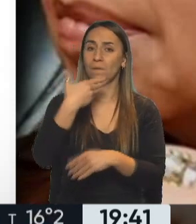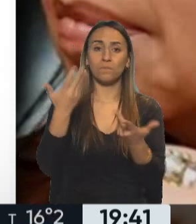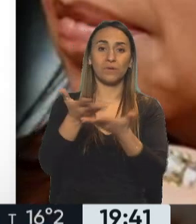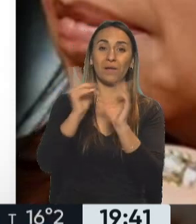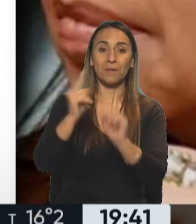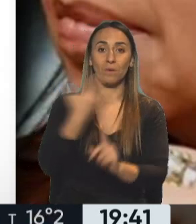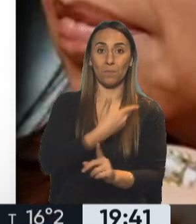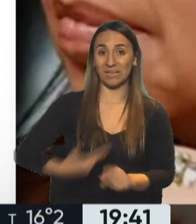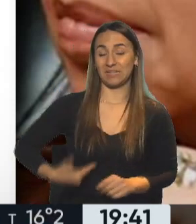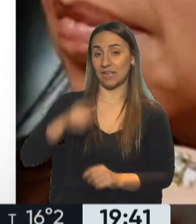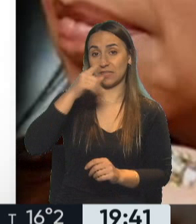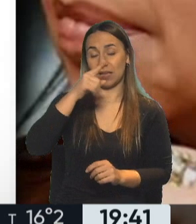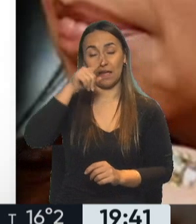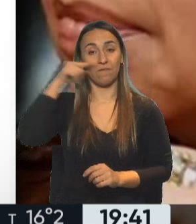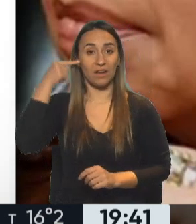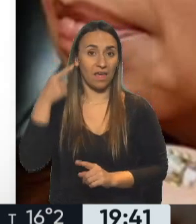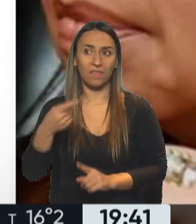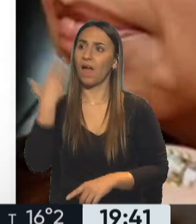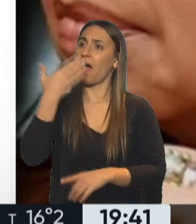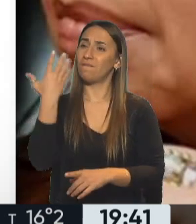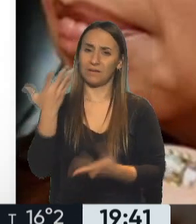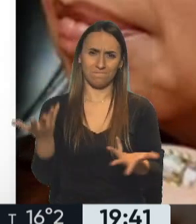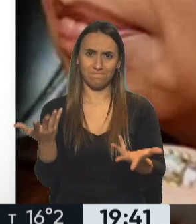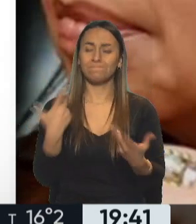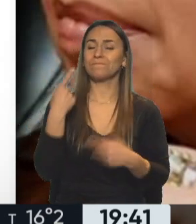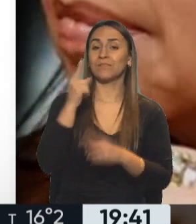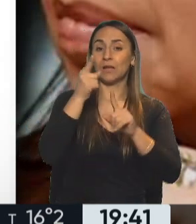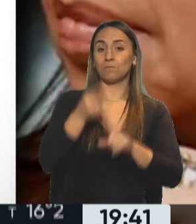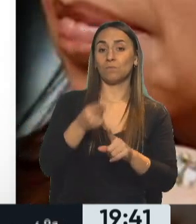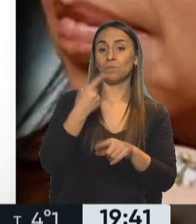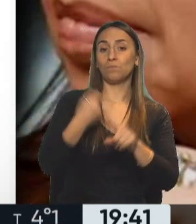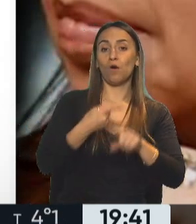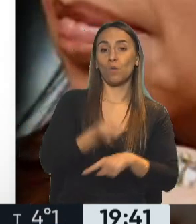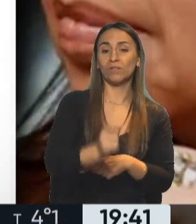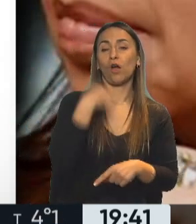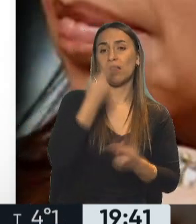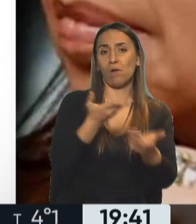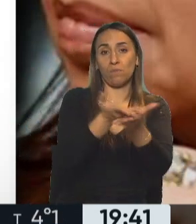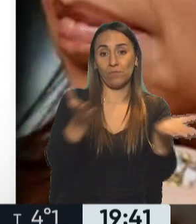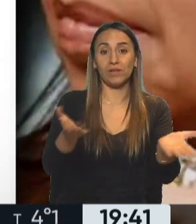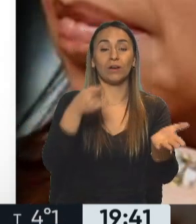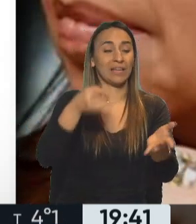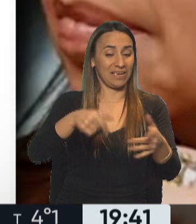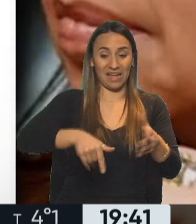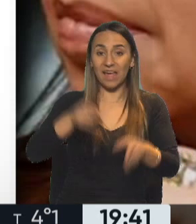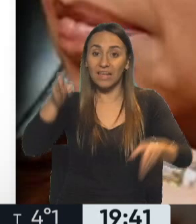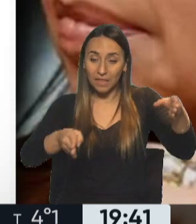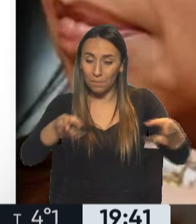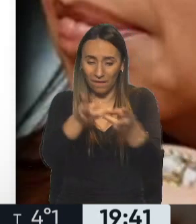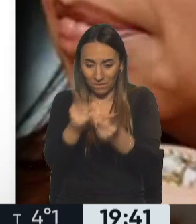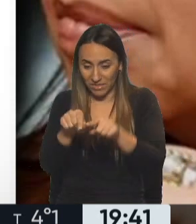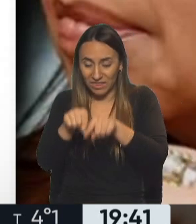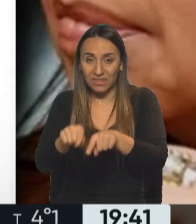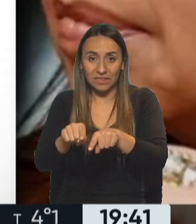por el presidente de la Nación a raíz del juicio oral y público que en etapa de alegato se acaba de concluir en el marco del